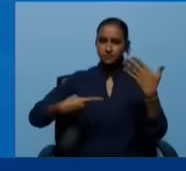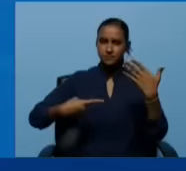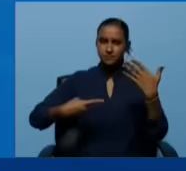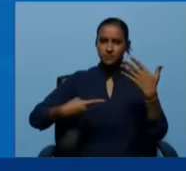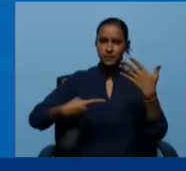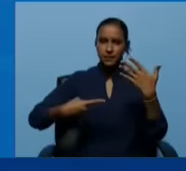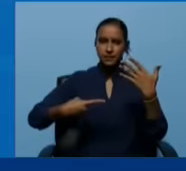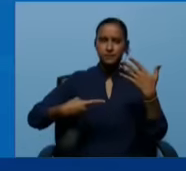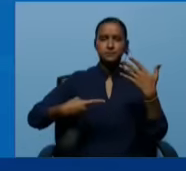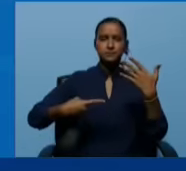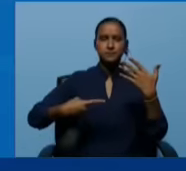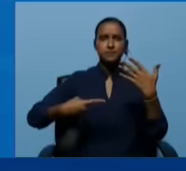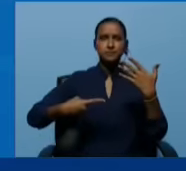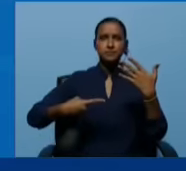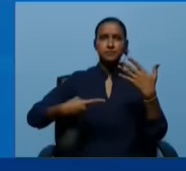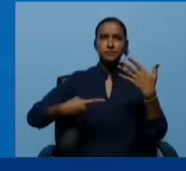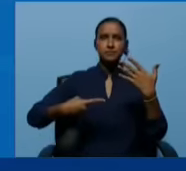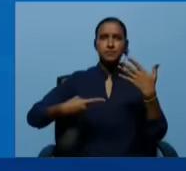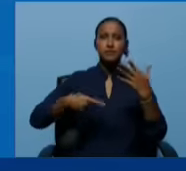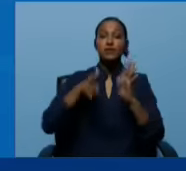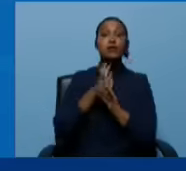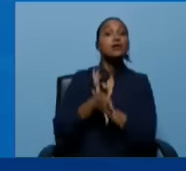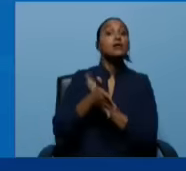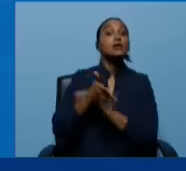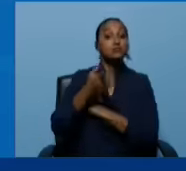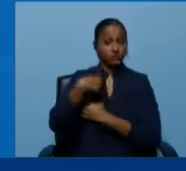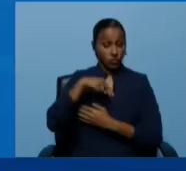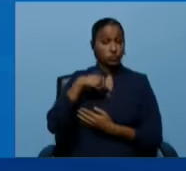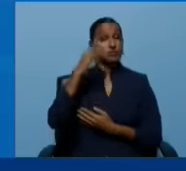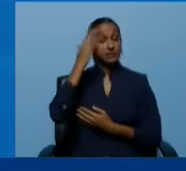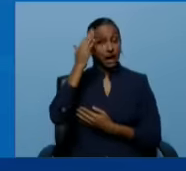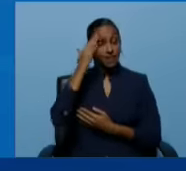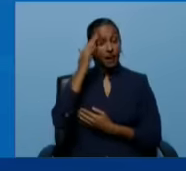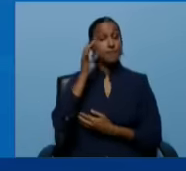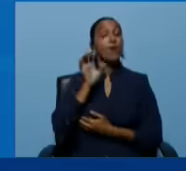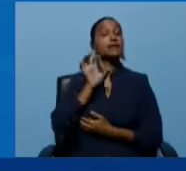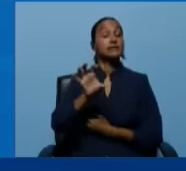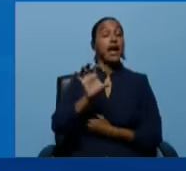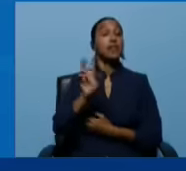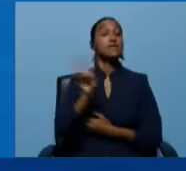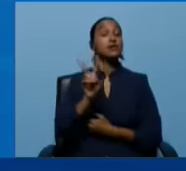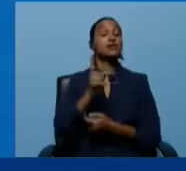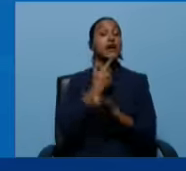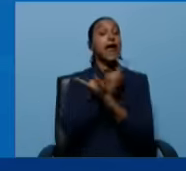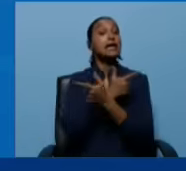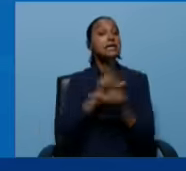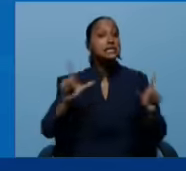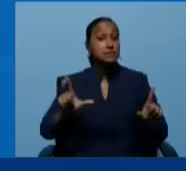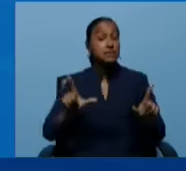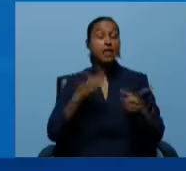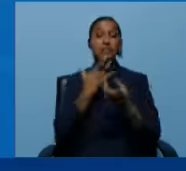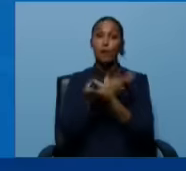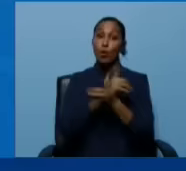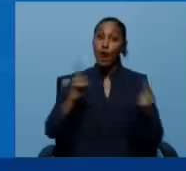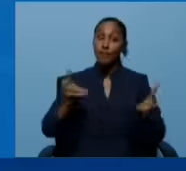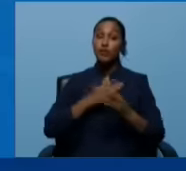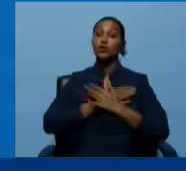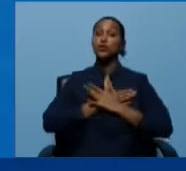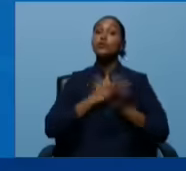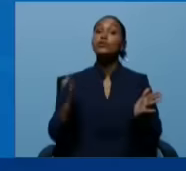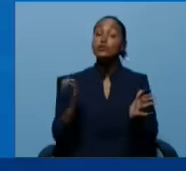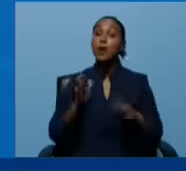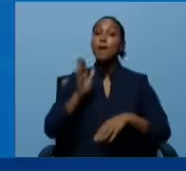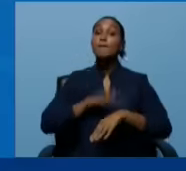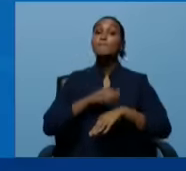Reconocemos que Venezuela es un Estado libre, independiente, democrático y soberano, que cuenta con sus